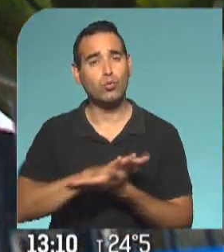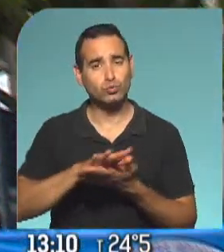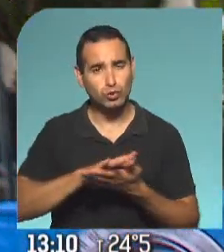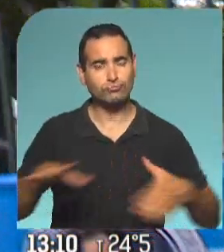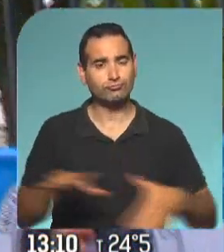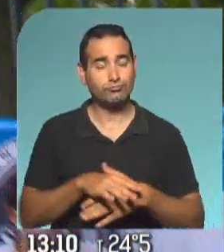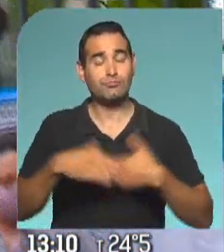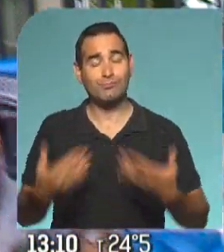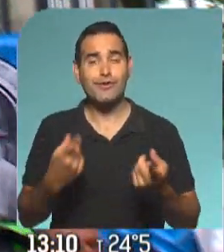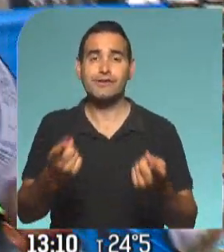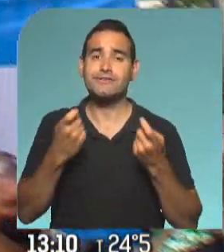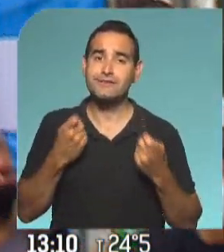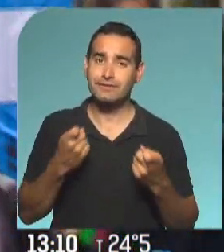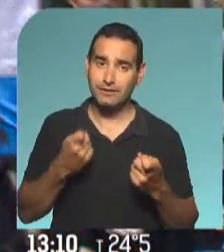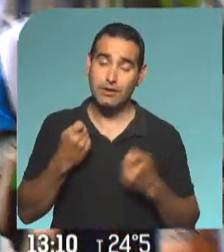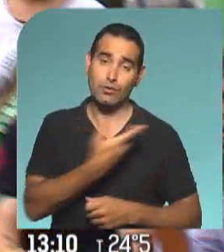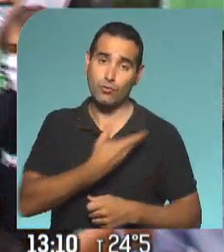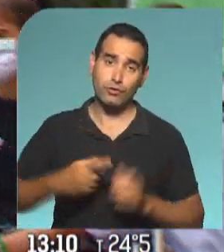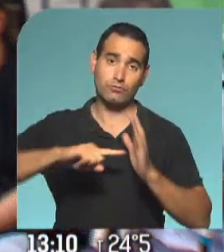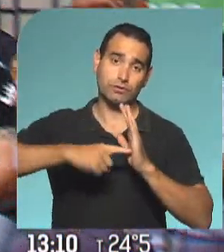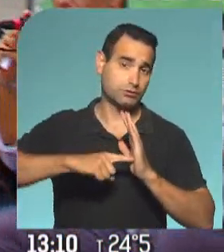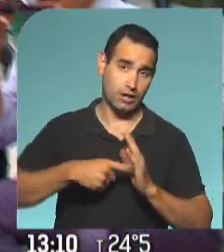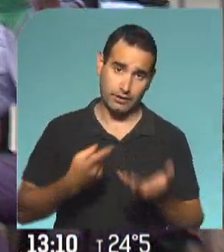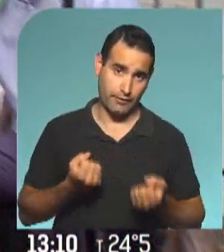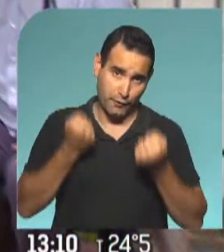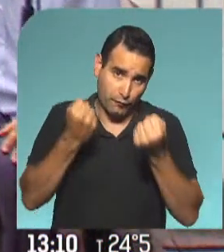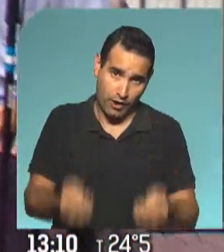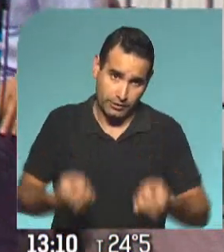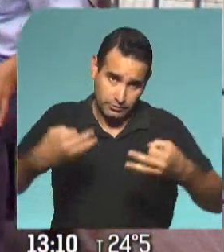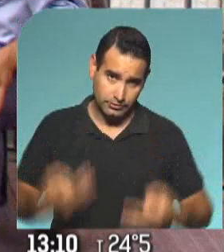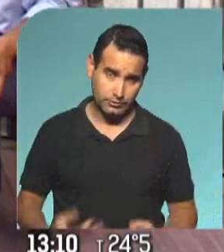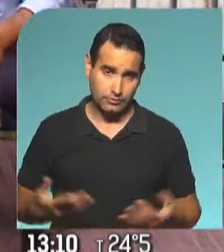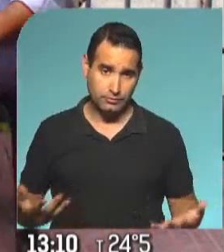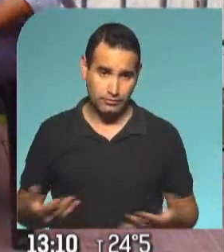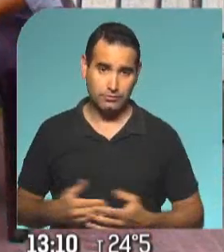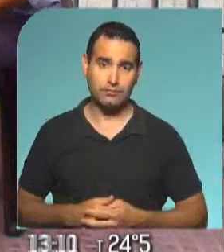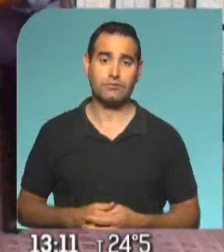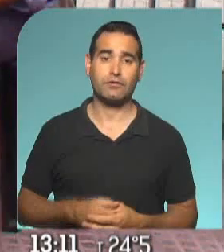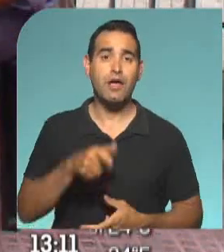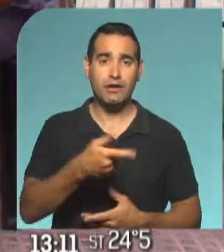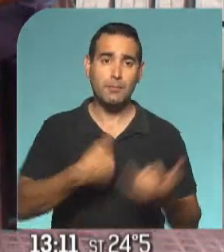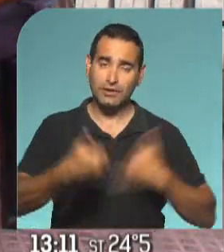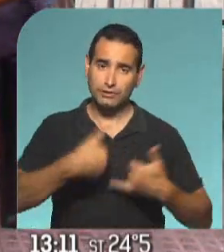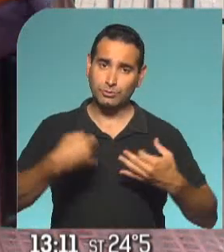eso necesitamos de que el gobierno de la ciudad se ponga los pantalones y se ubique de la manera que se tiene que ubicar, ¿no?